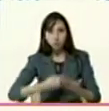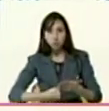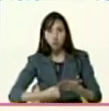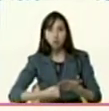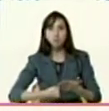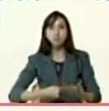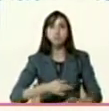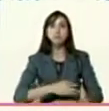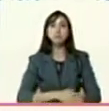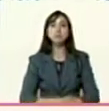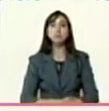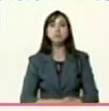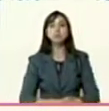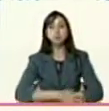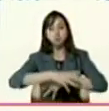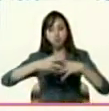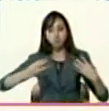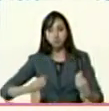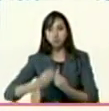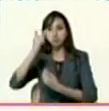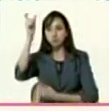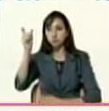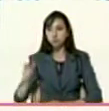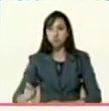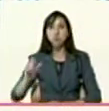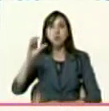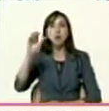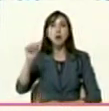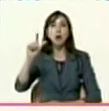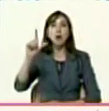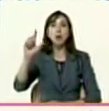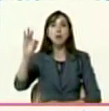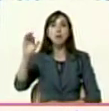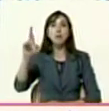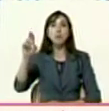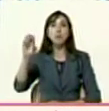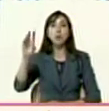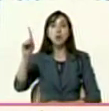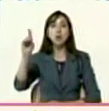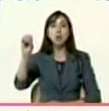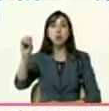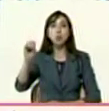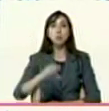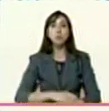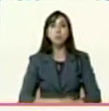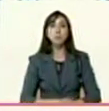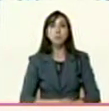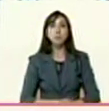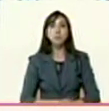con el señor Carlos Alfredo Becchio de Mari,